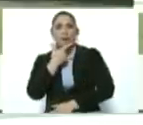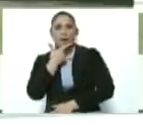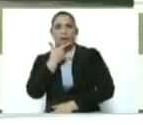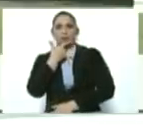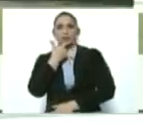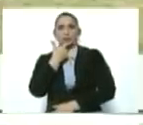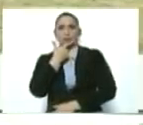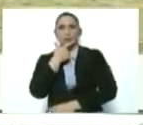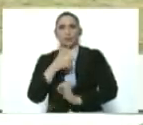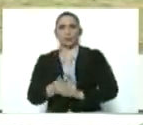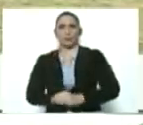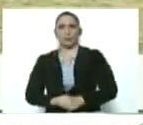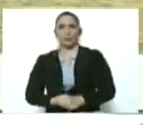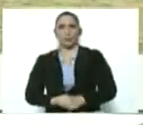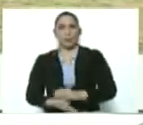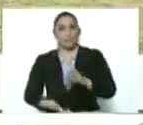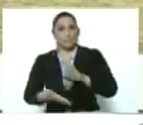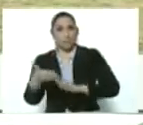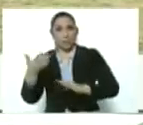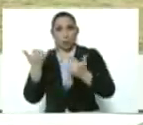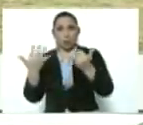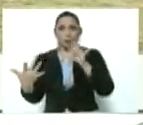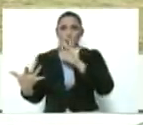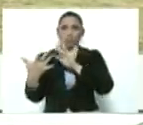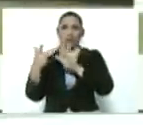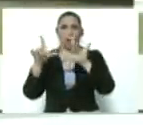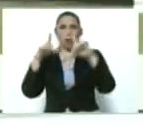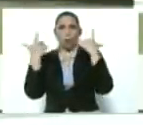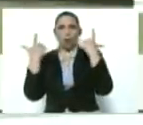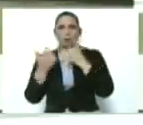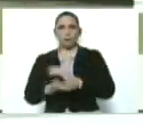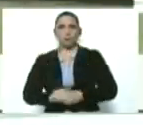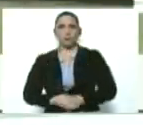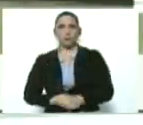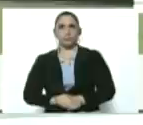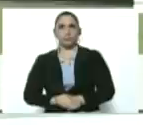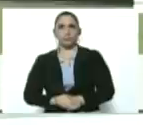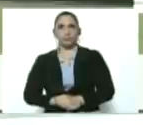desinfectados vámonos directo a la guaira